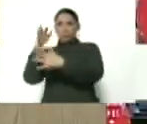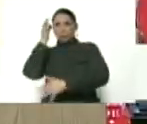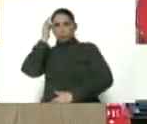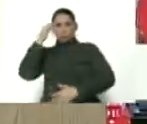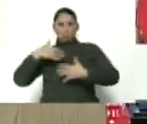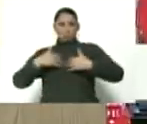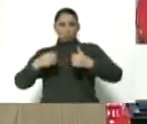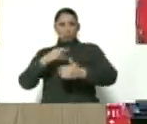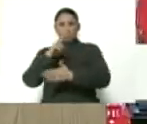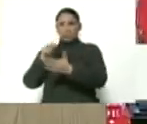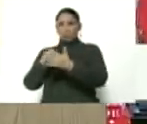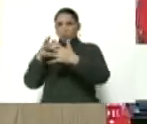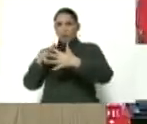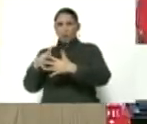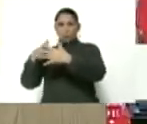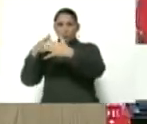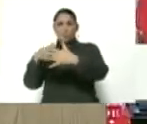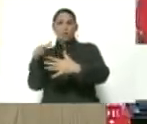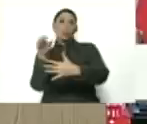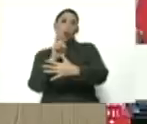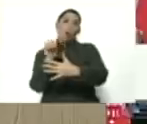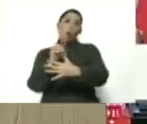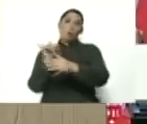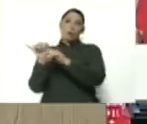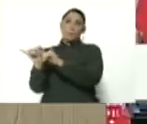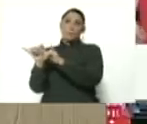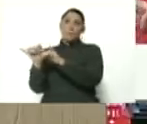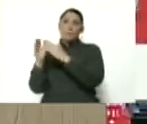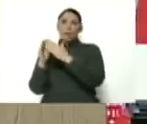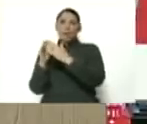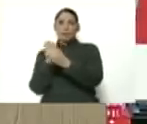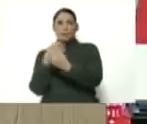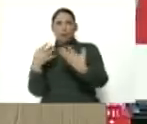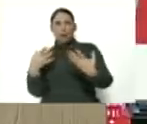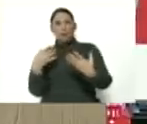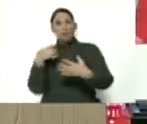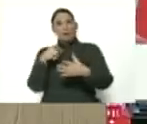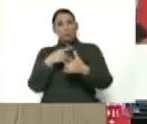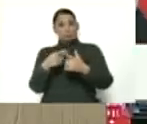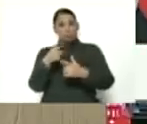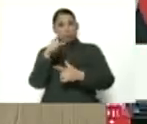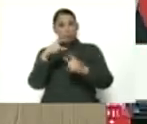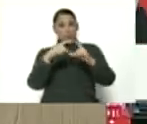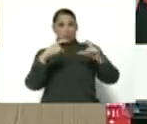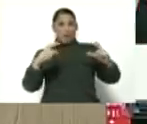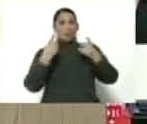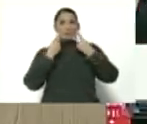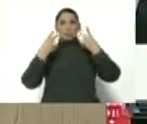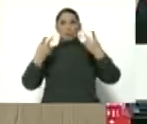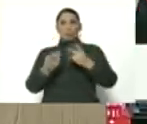Seguridad Nacional norteamericano o de la misma Casa Blanca. En este artículo